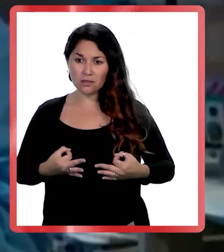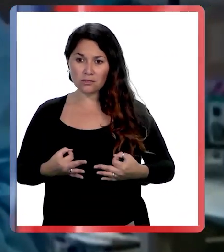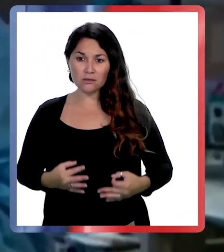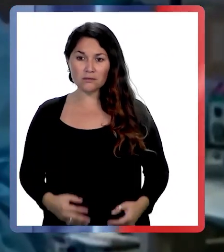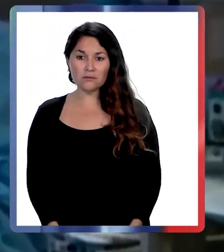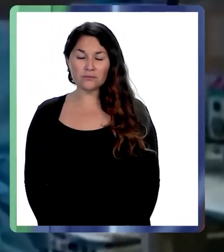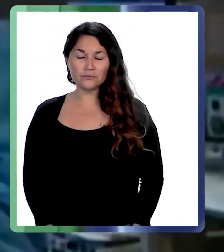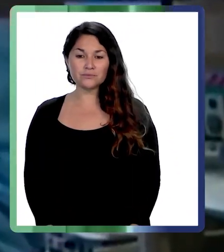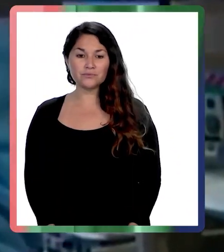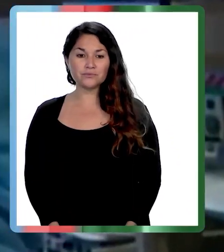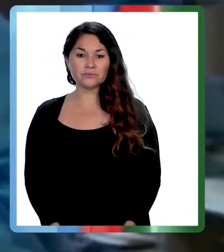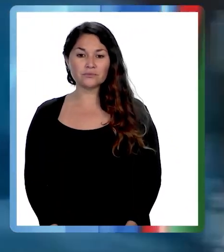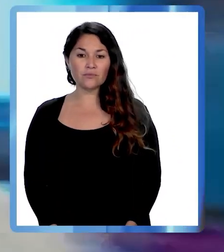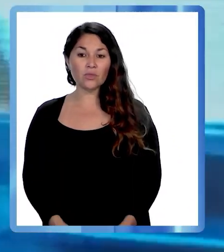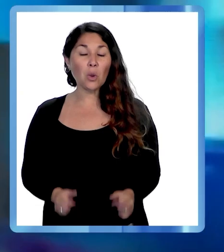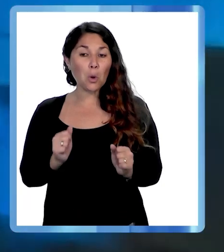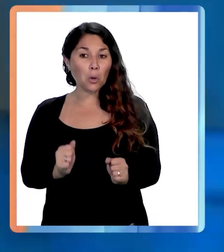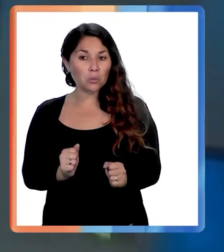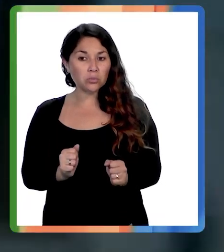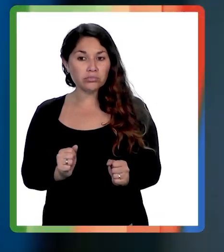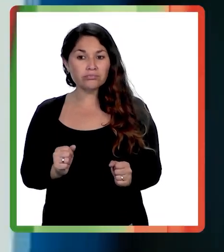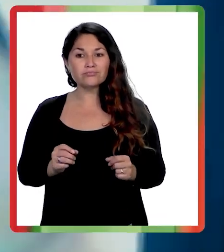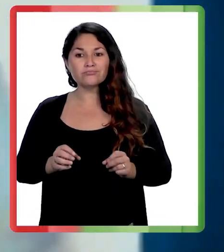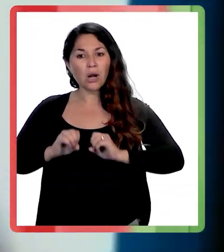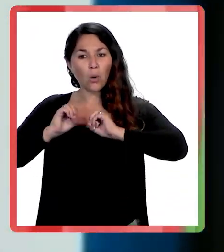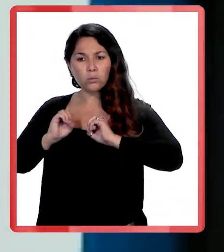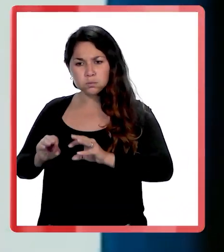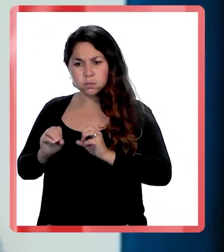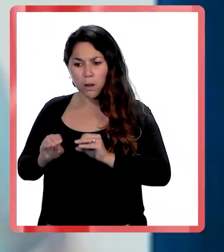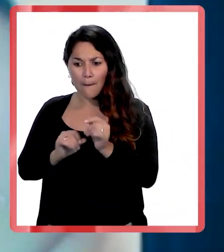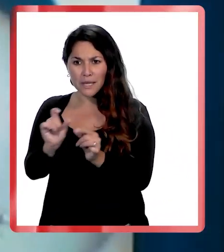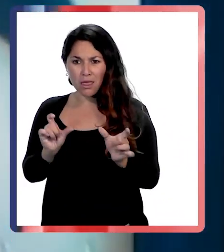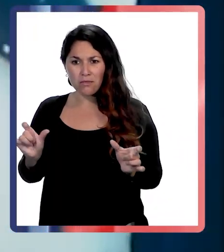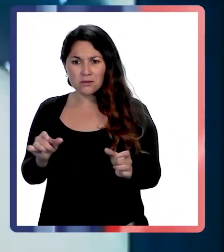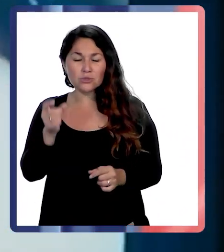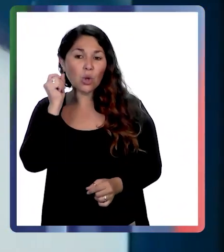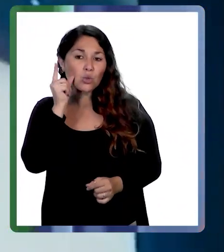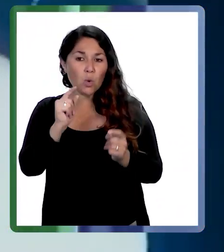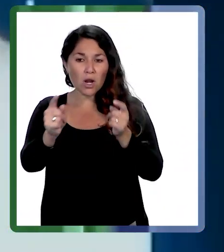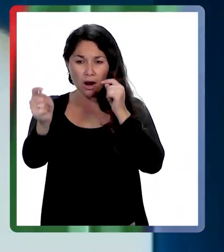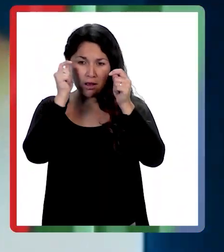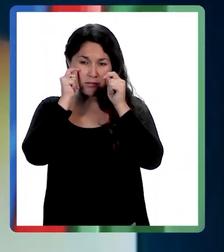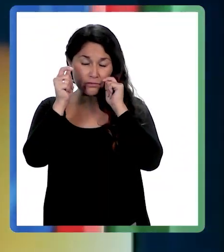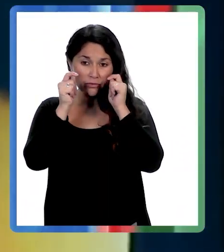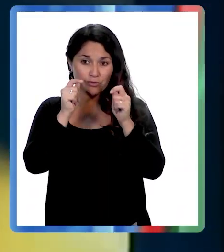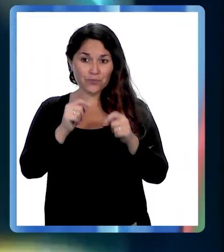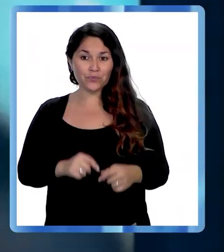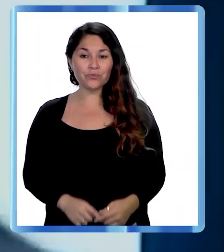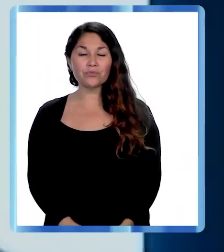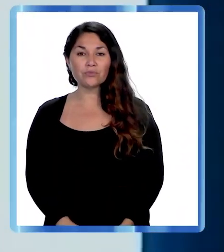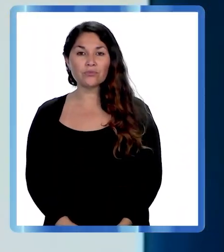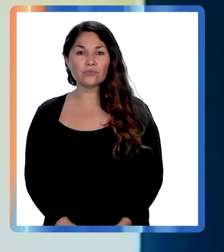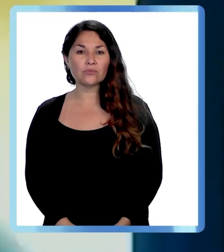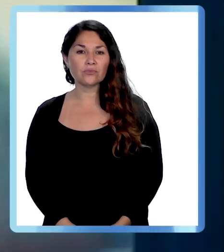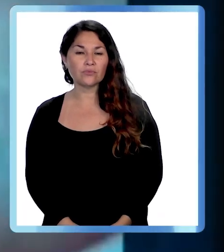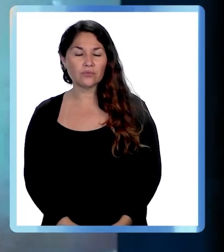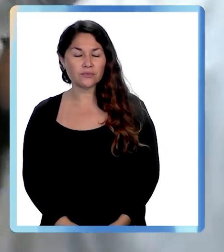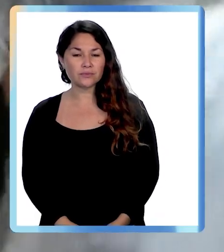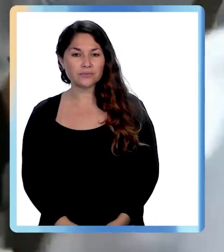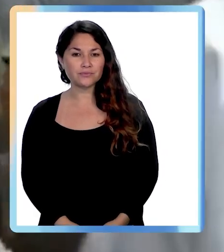exacta, probablemente lo que se tiene que hacer es educar a la población respecto a los factores de riesgo, y también educarla